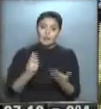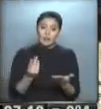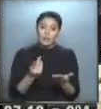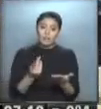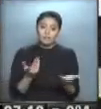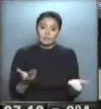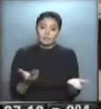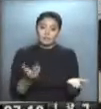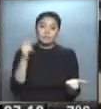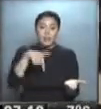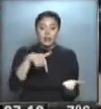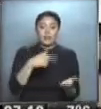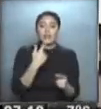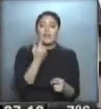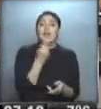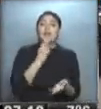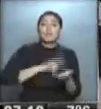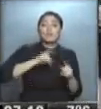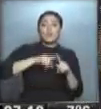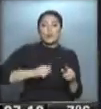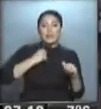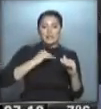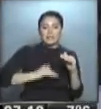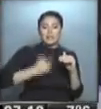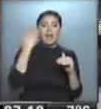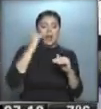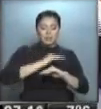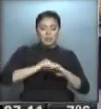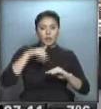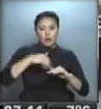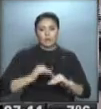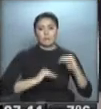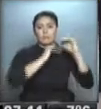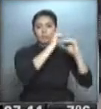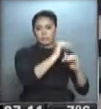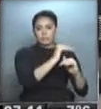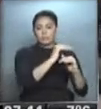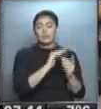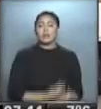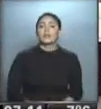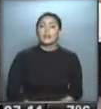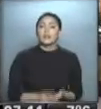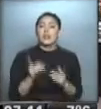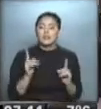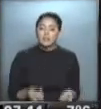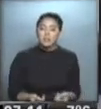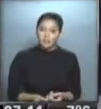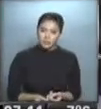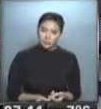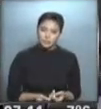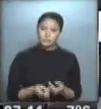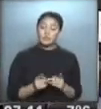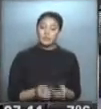del techo digamos mínimos del mínimo no imponible con una con una